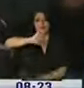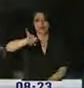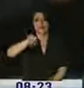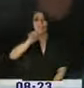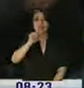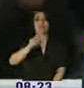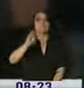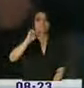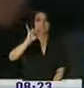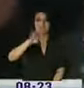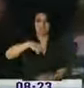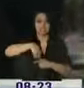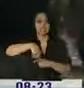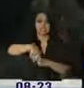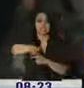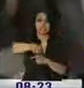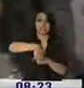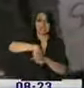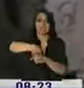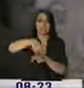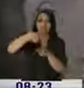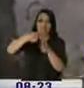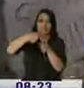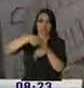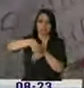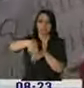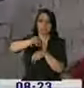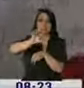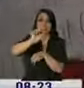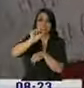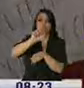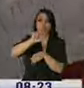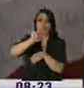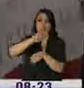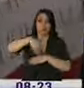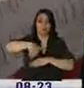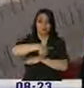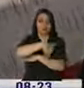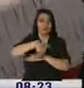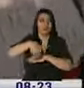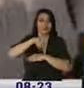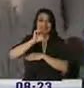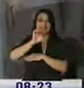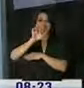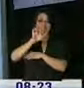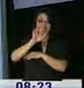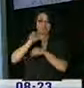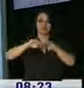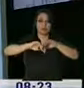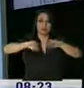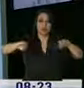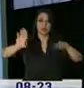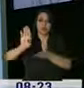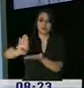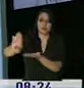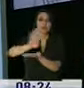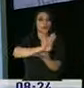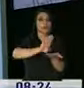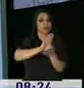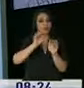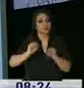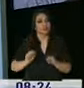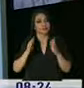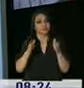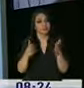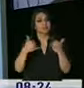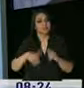esta calle, la Graciela Escudero, que en este tramo se llama Avenida E3. Esta es la información hasta el momento. Ustedes continúan mientras tanto con